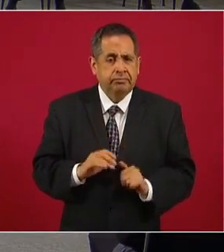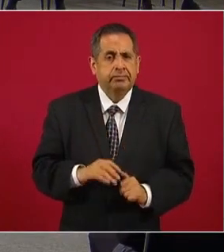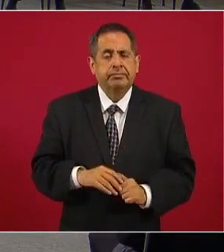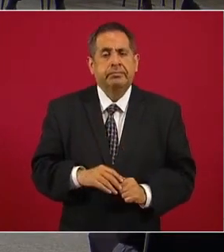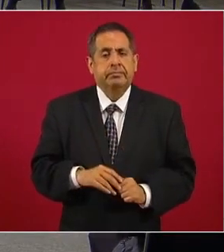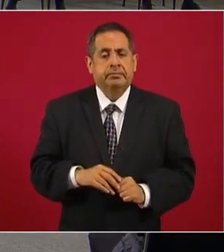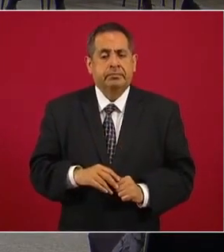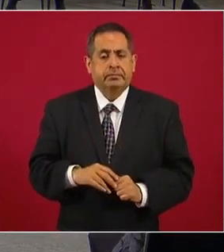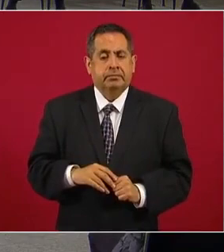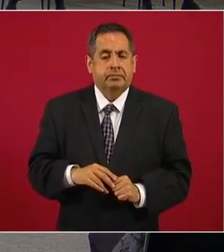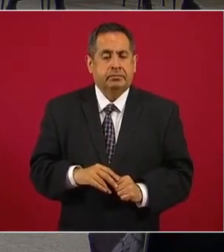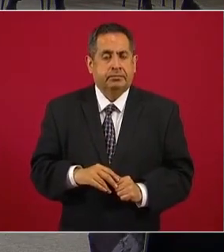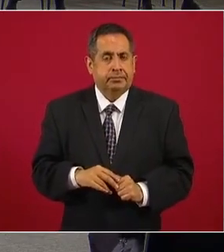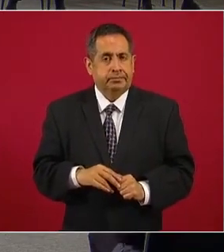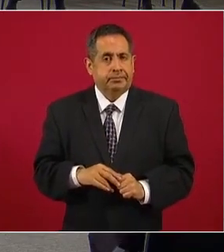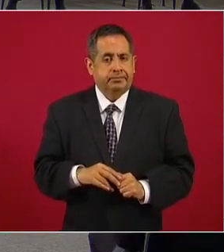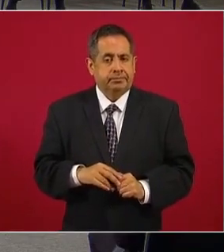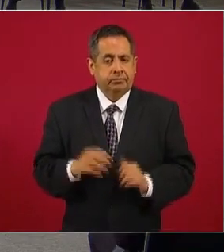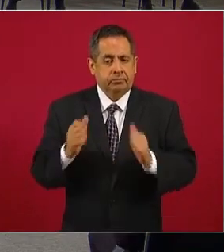con